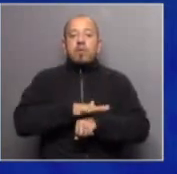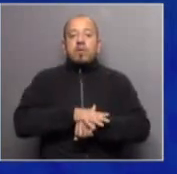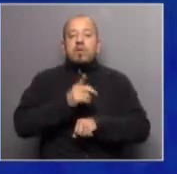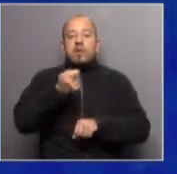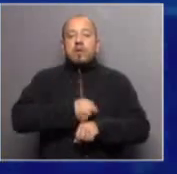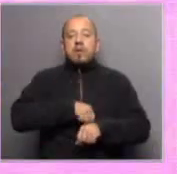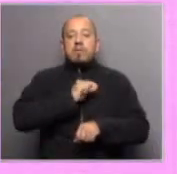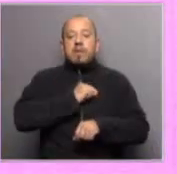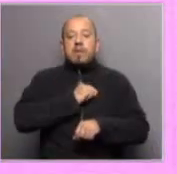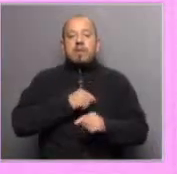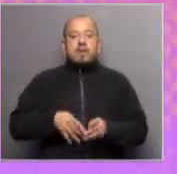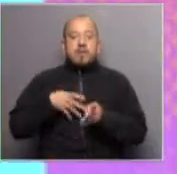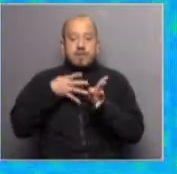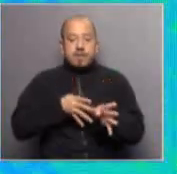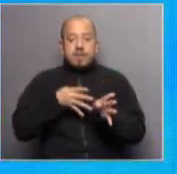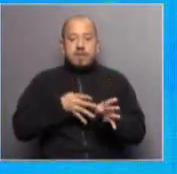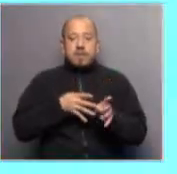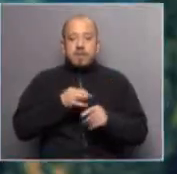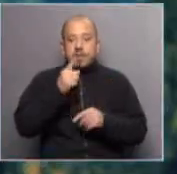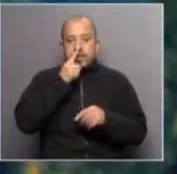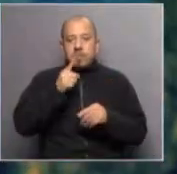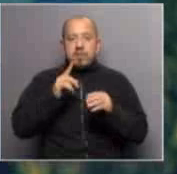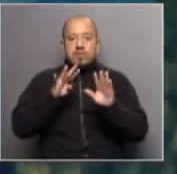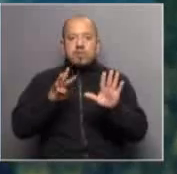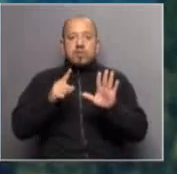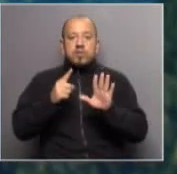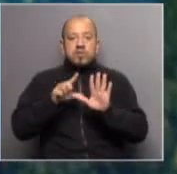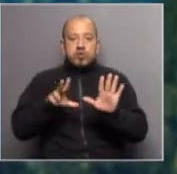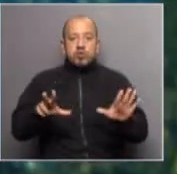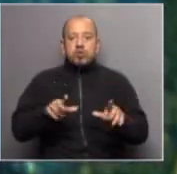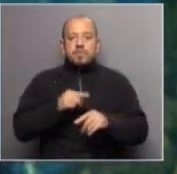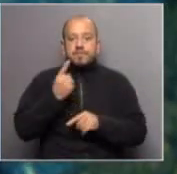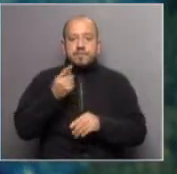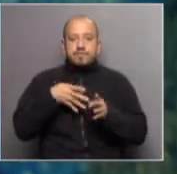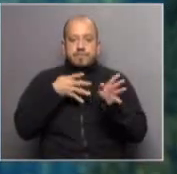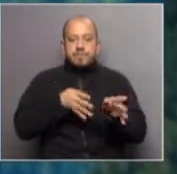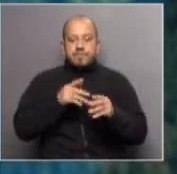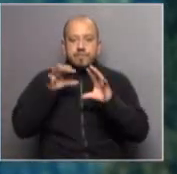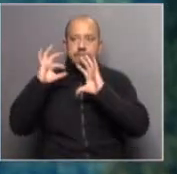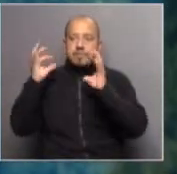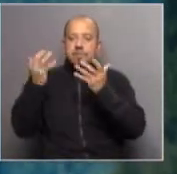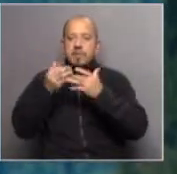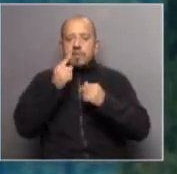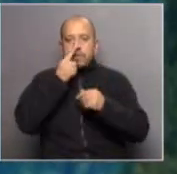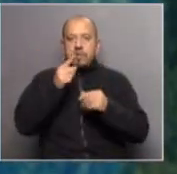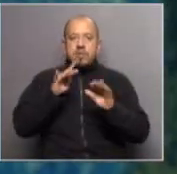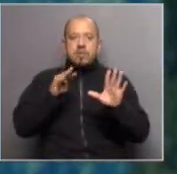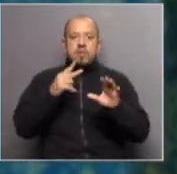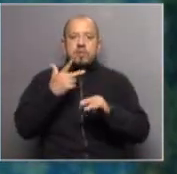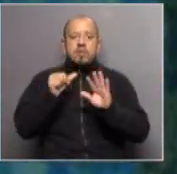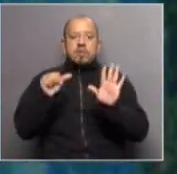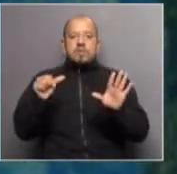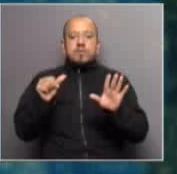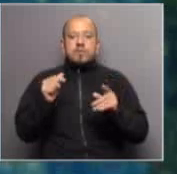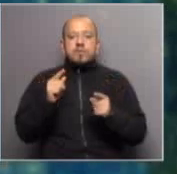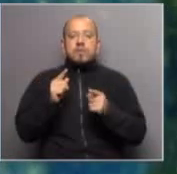España de entreguerras, ¿no? Convengamos que en 1918 terminó la Primera Guerra Mundial y en 1936 arranca